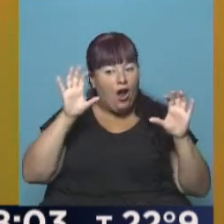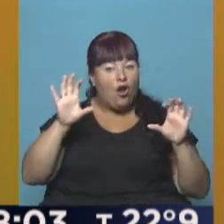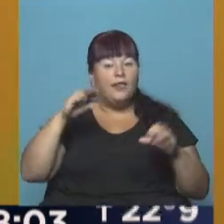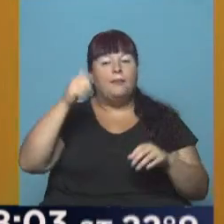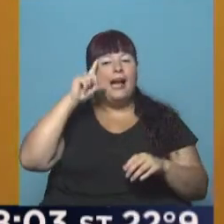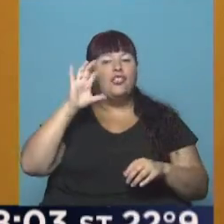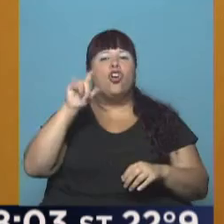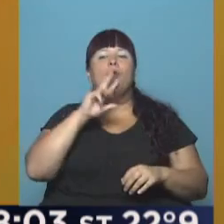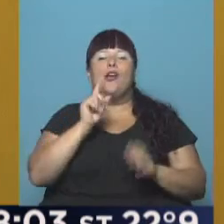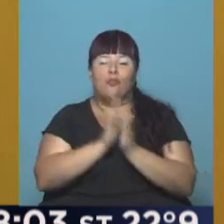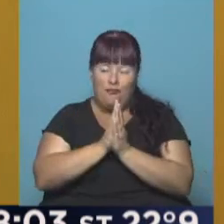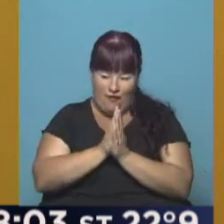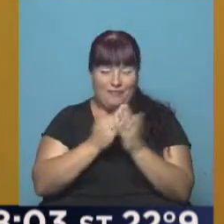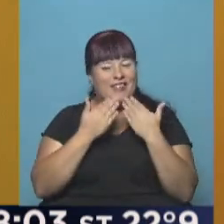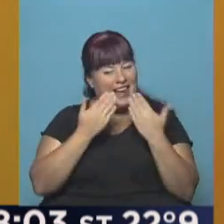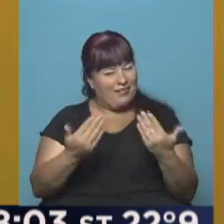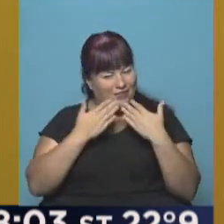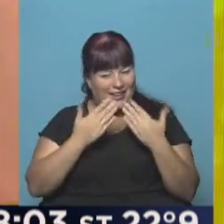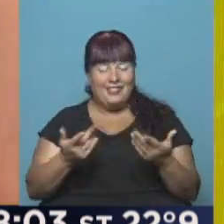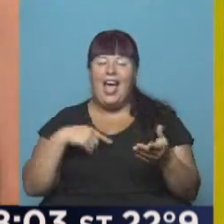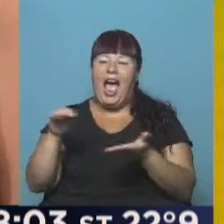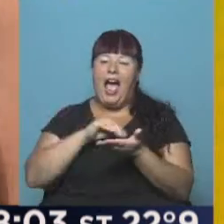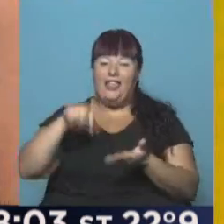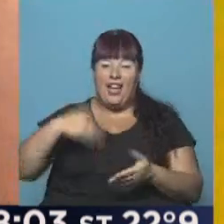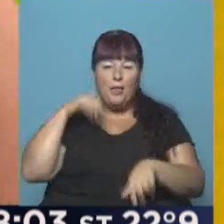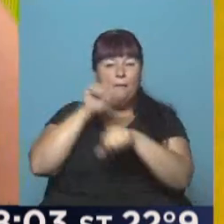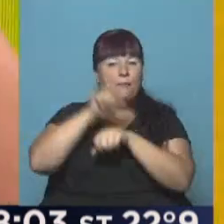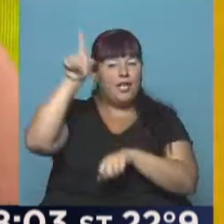Marcelo Corbato, por favor. Muy bien. Muchísimas gracias. Nuestro abogado argentino detenido en Venezuela.